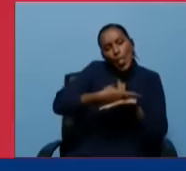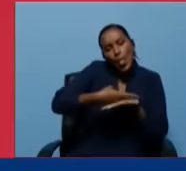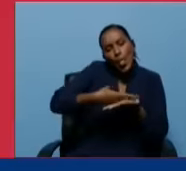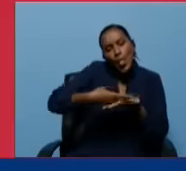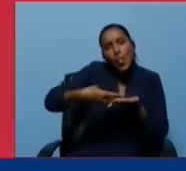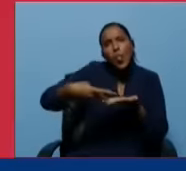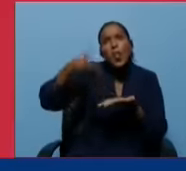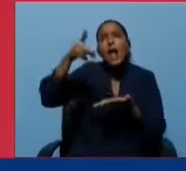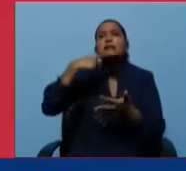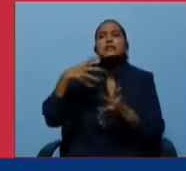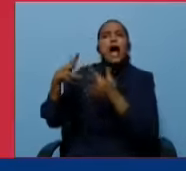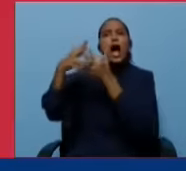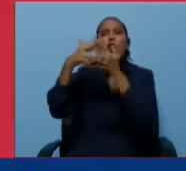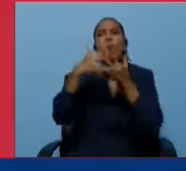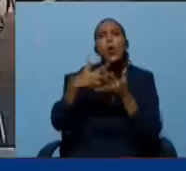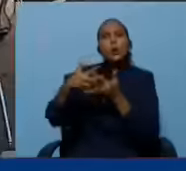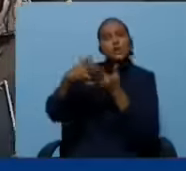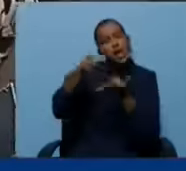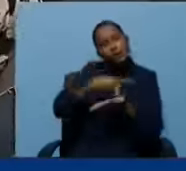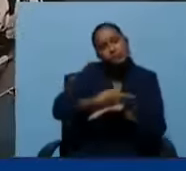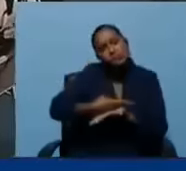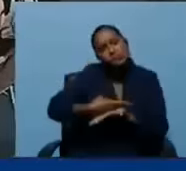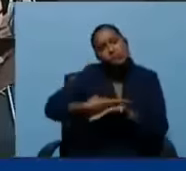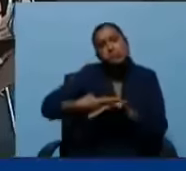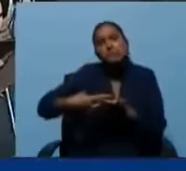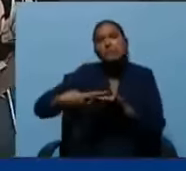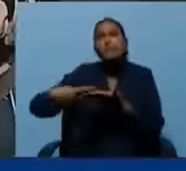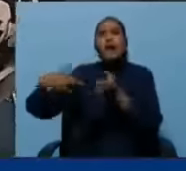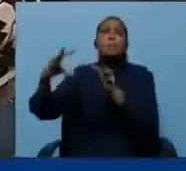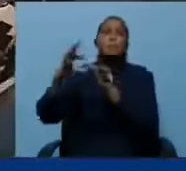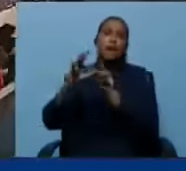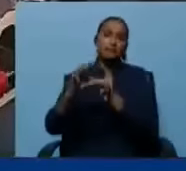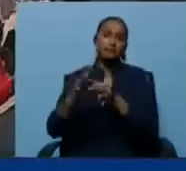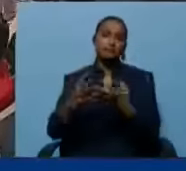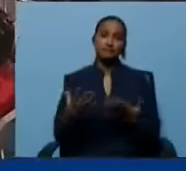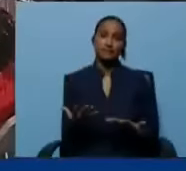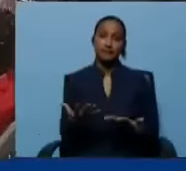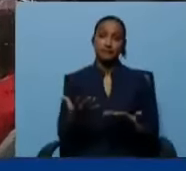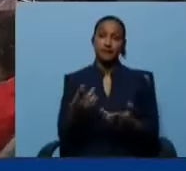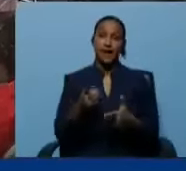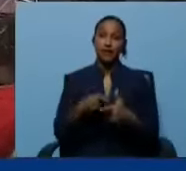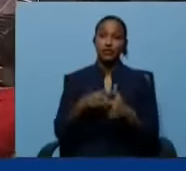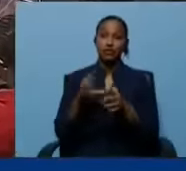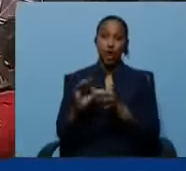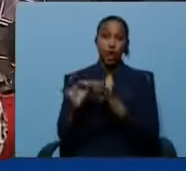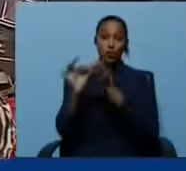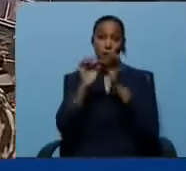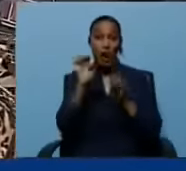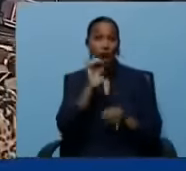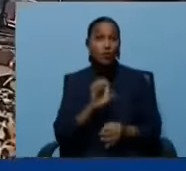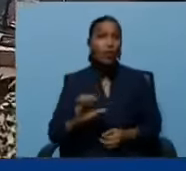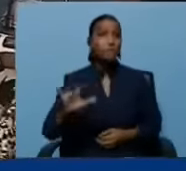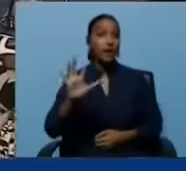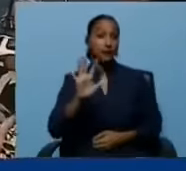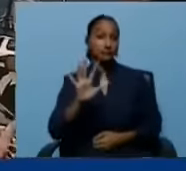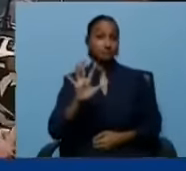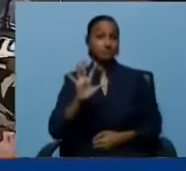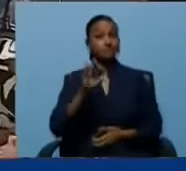gringos. Josep Borrell y la Unión Europea no solo se arrastra en relación a Venezuela.